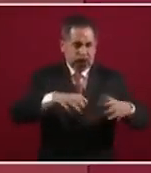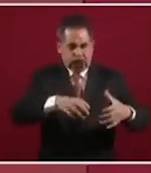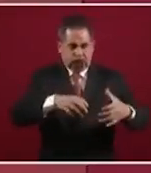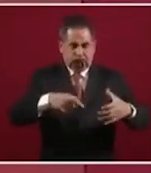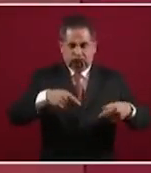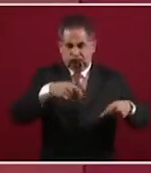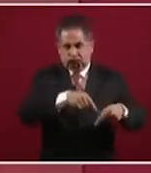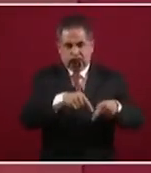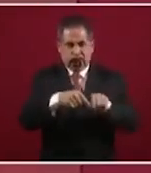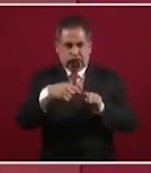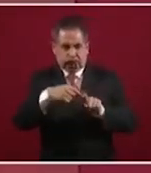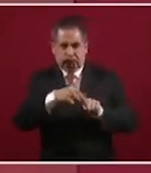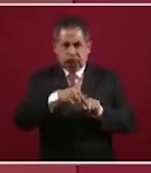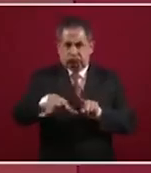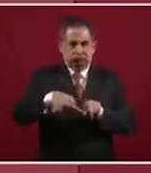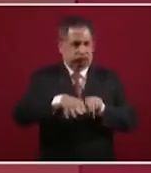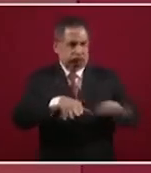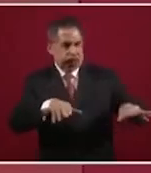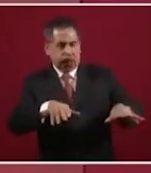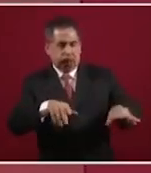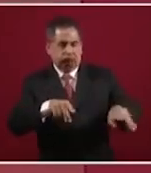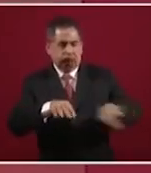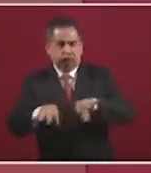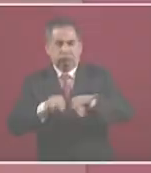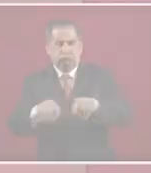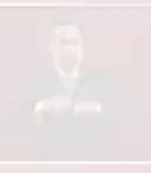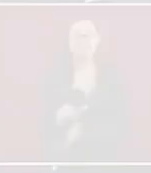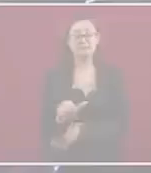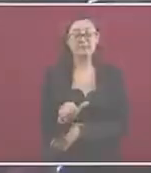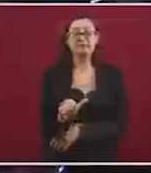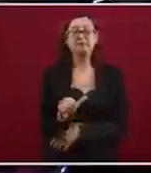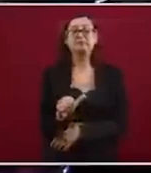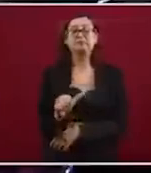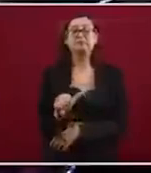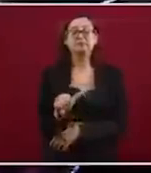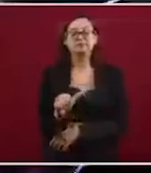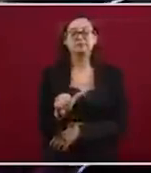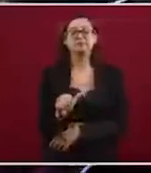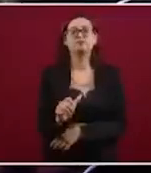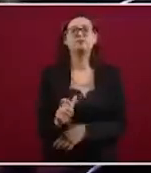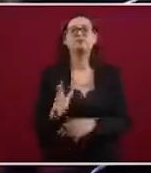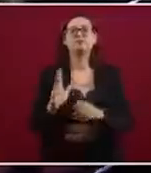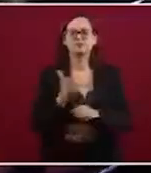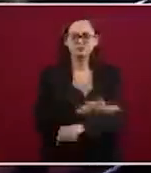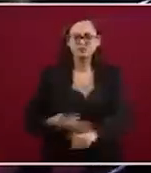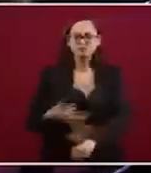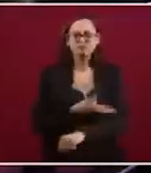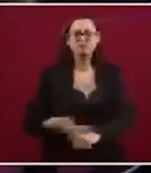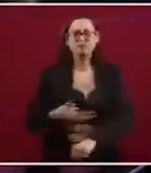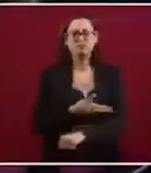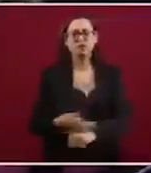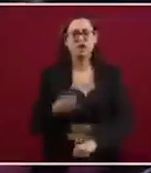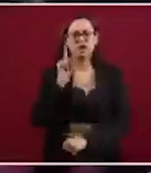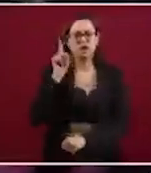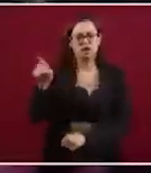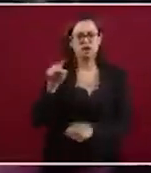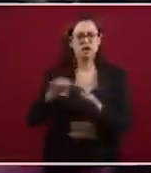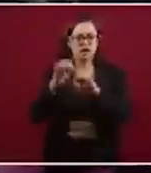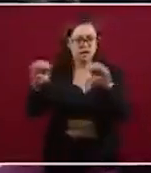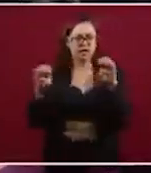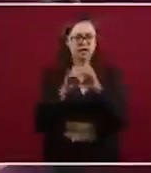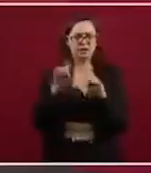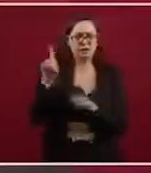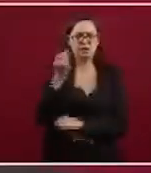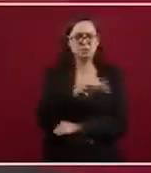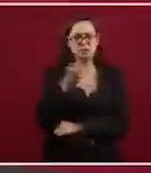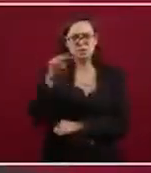búsqueda de los agresores en la emboscada, en apoyo al gobierno estatal. Se reacondicionó el dispositivo que está ahí